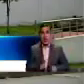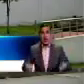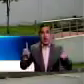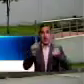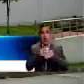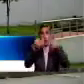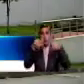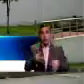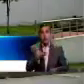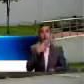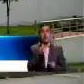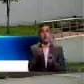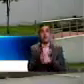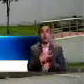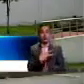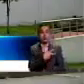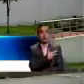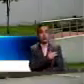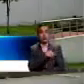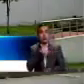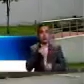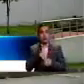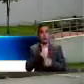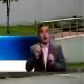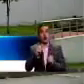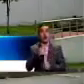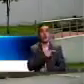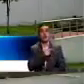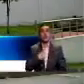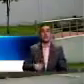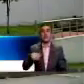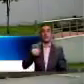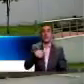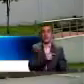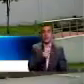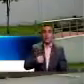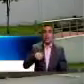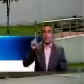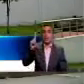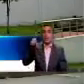de cómo funcionan las vacunas, o al menos la vacuna china, en la población ecuatoriana.